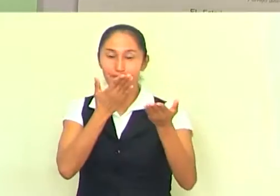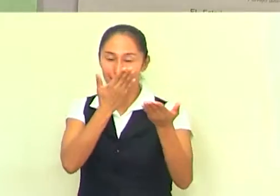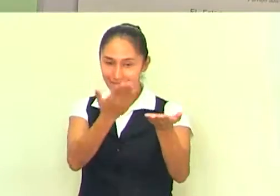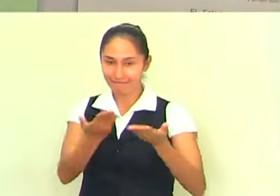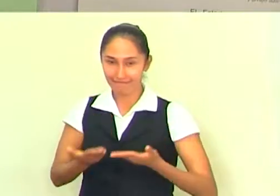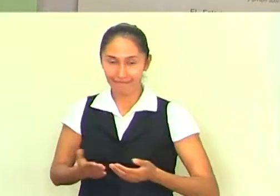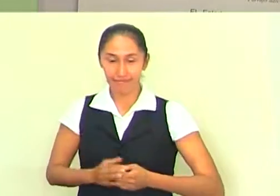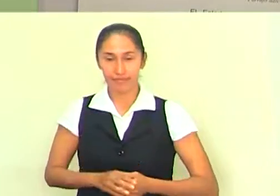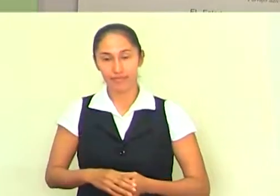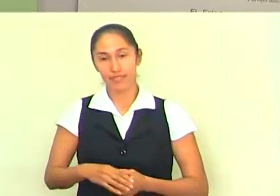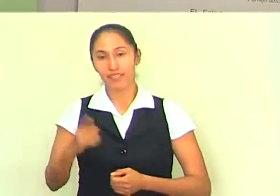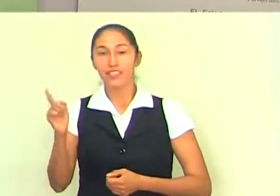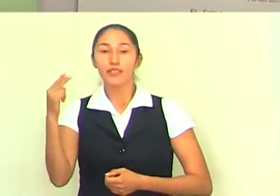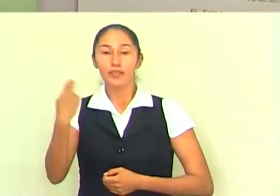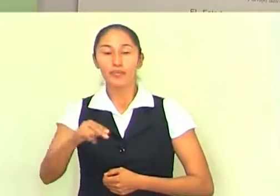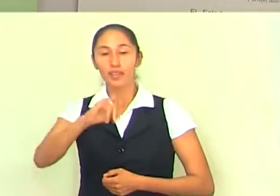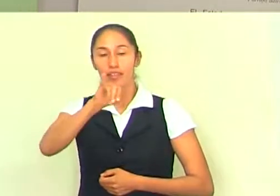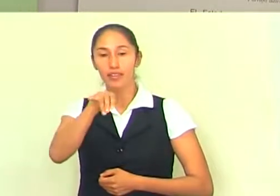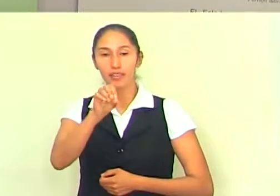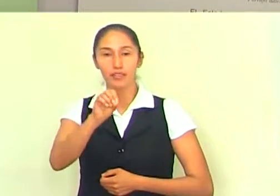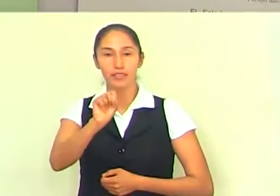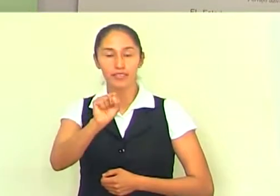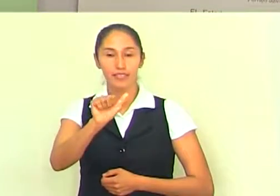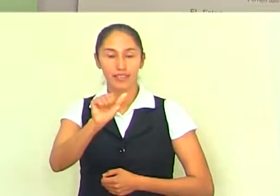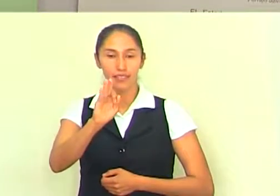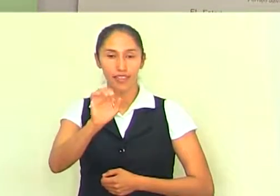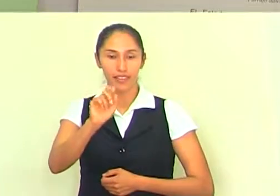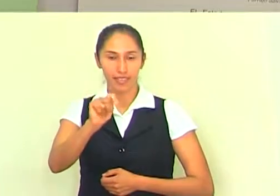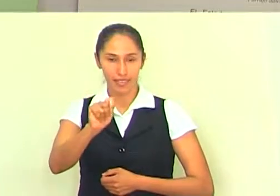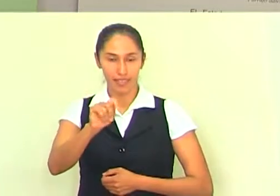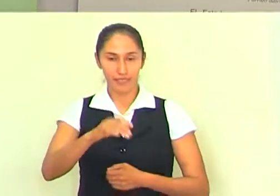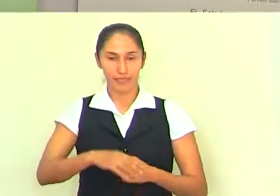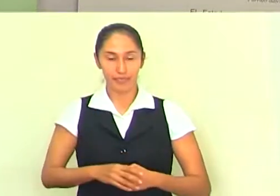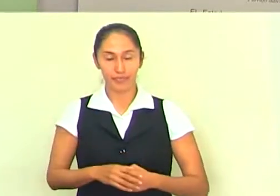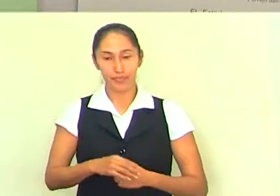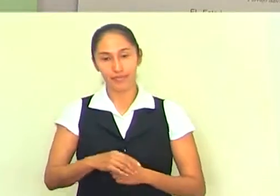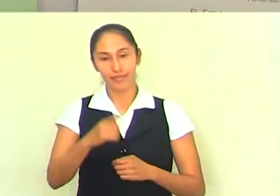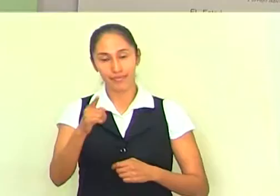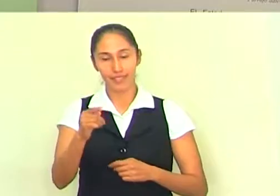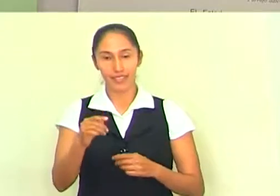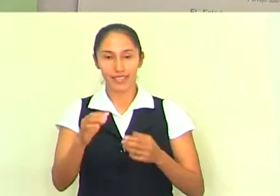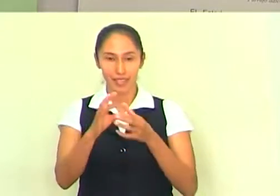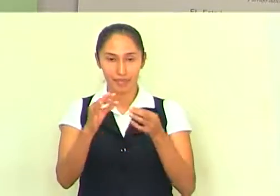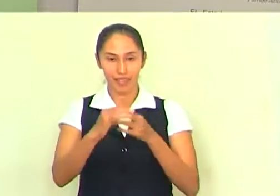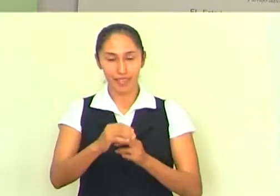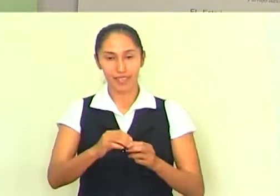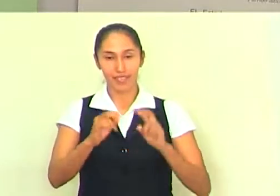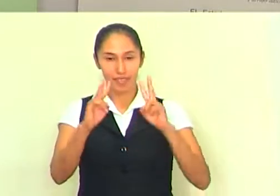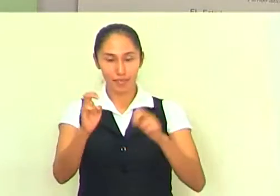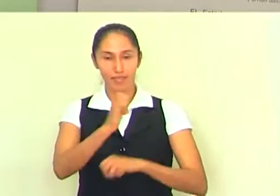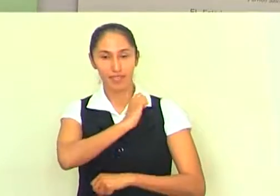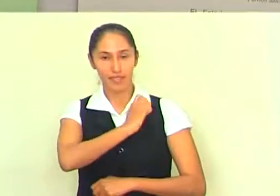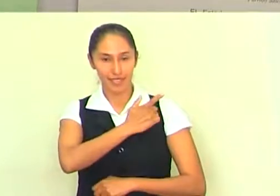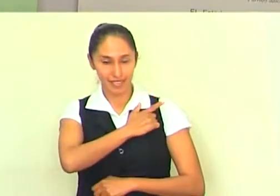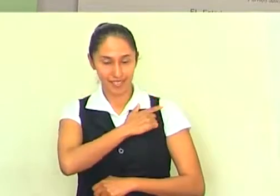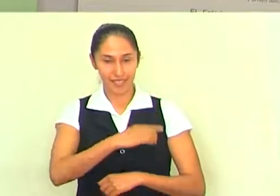Josafat López Cruz, facilitador de la asignatura de español. Iniciamos el ciclo